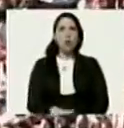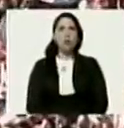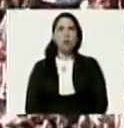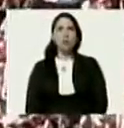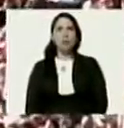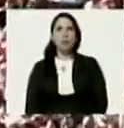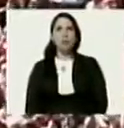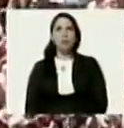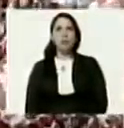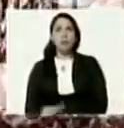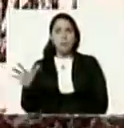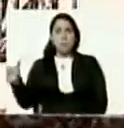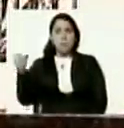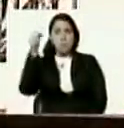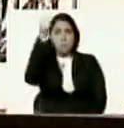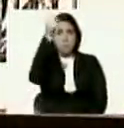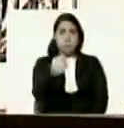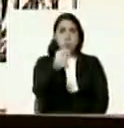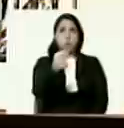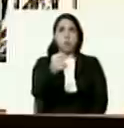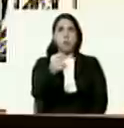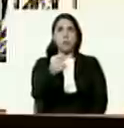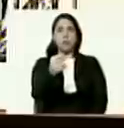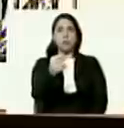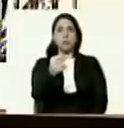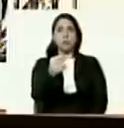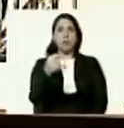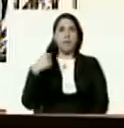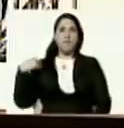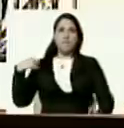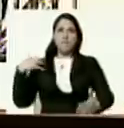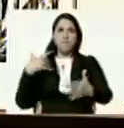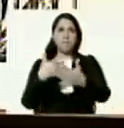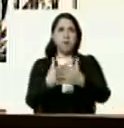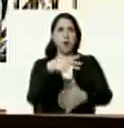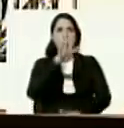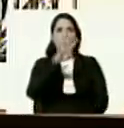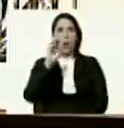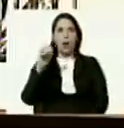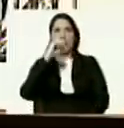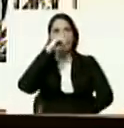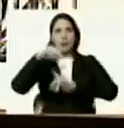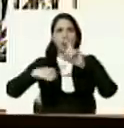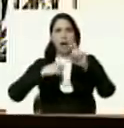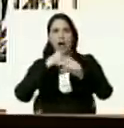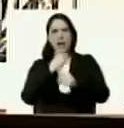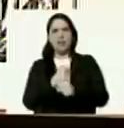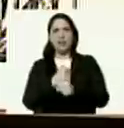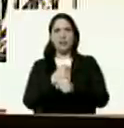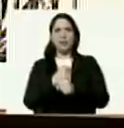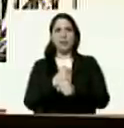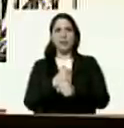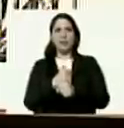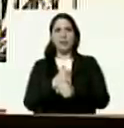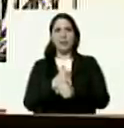Y que impusieron durante 40 años un régimen represivo de entrega